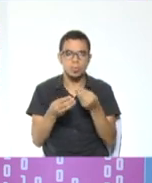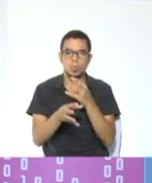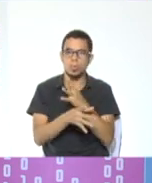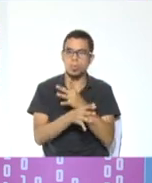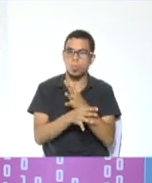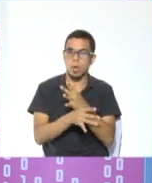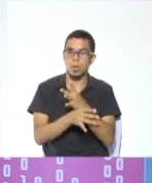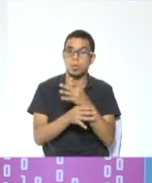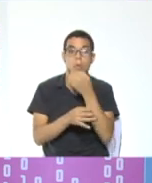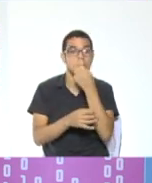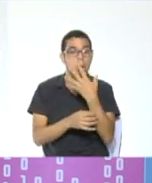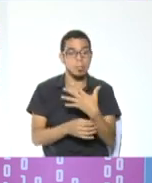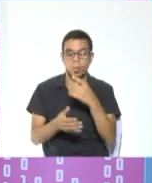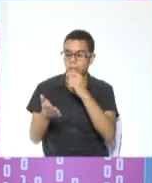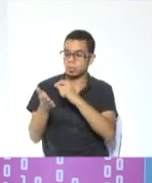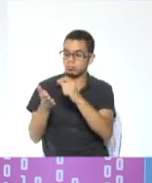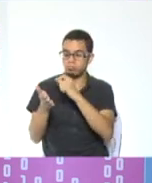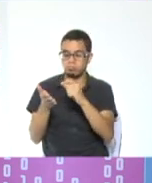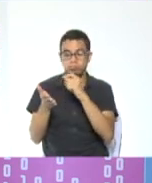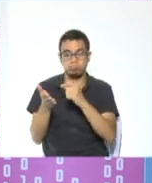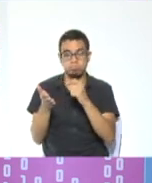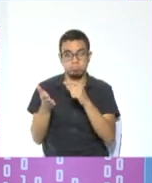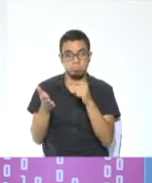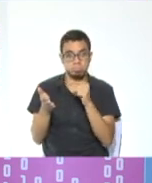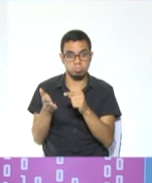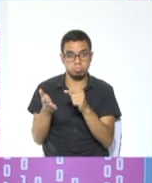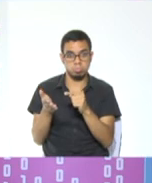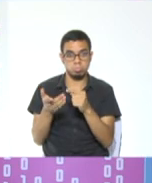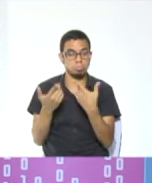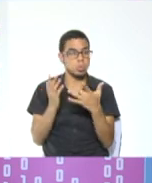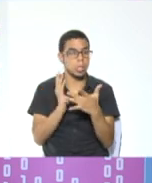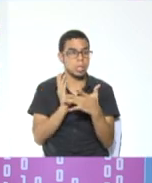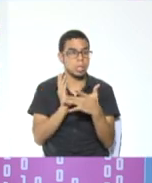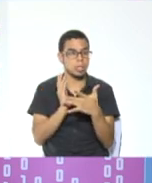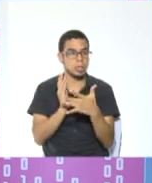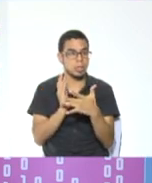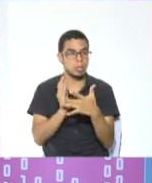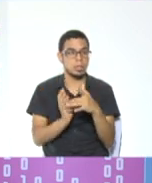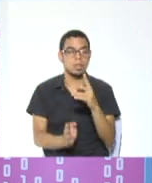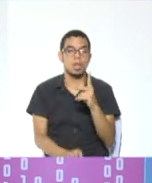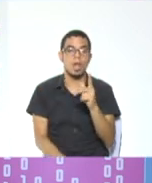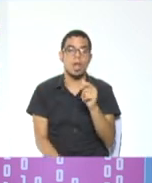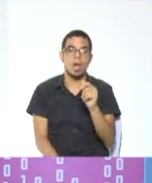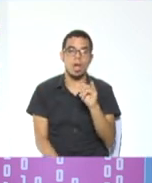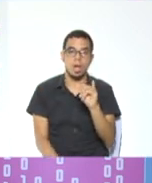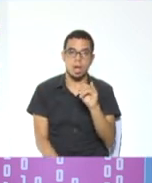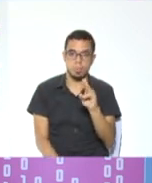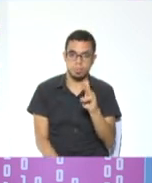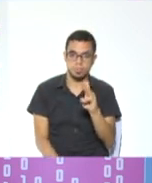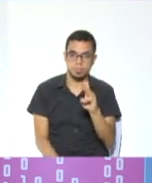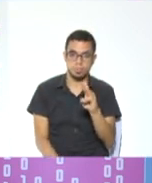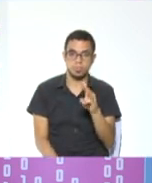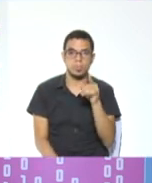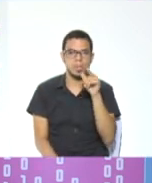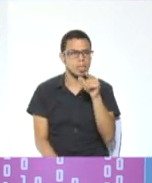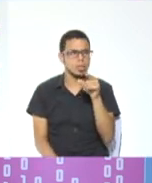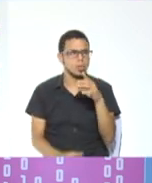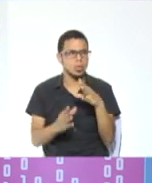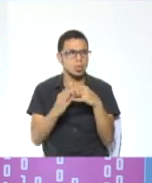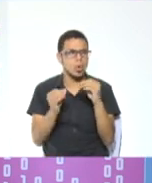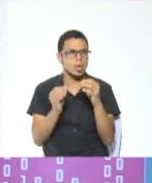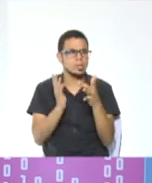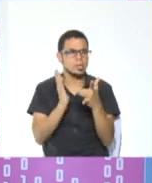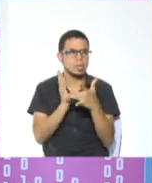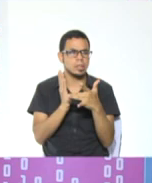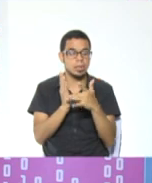la ortografía a través del uso de la herramienta de código abierto LibreOffice Calc. Recuerda que puedes encontrar esta y otras